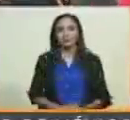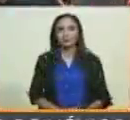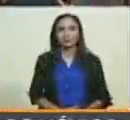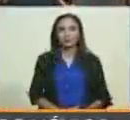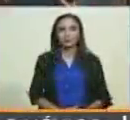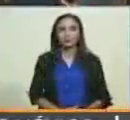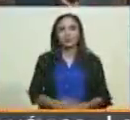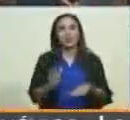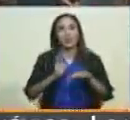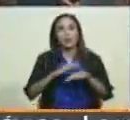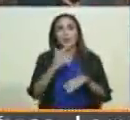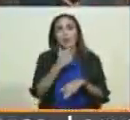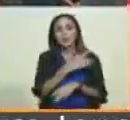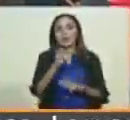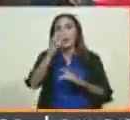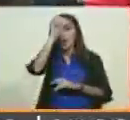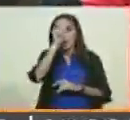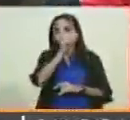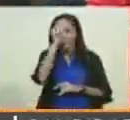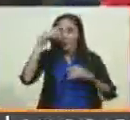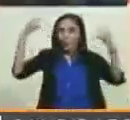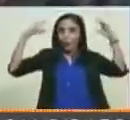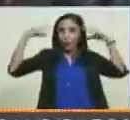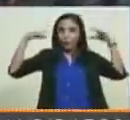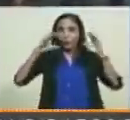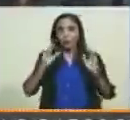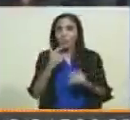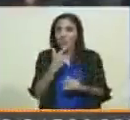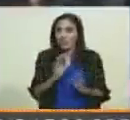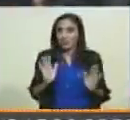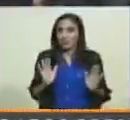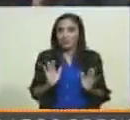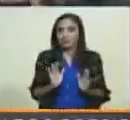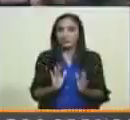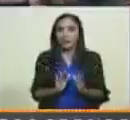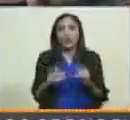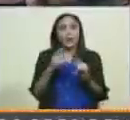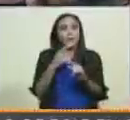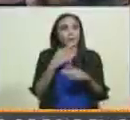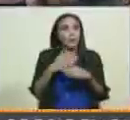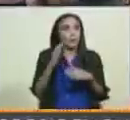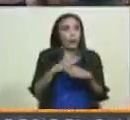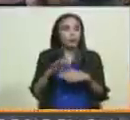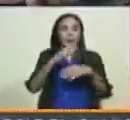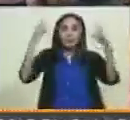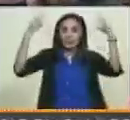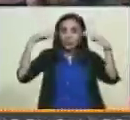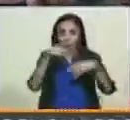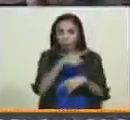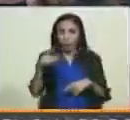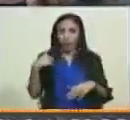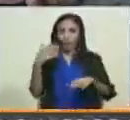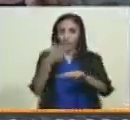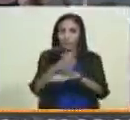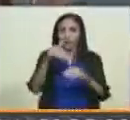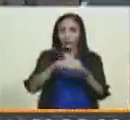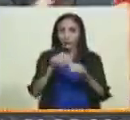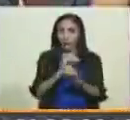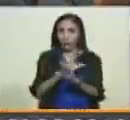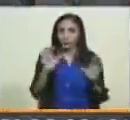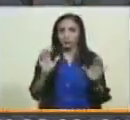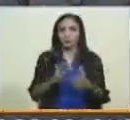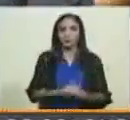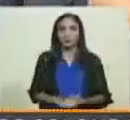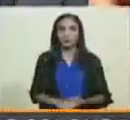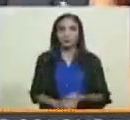Porque dicen que el domingo va a llover. Y si llueve, ustedes van a votar.